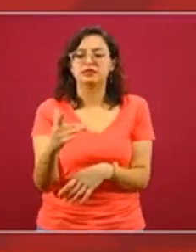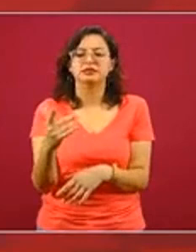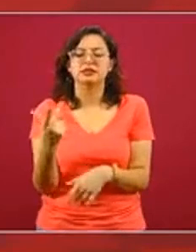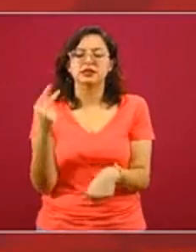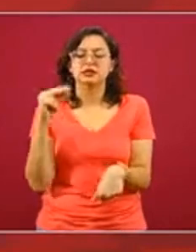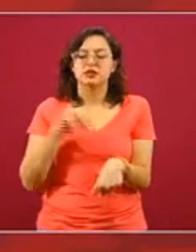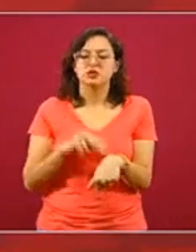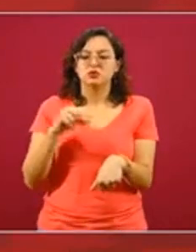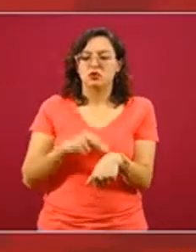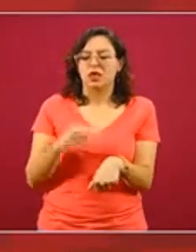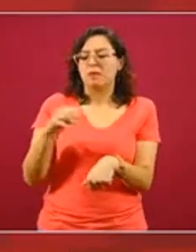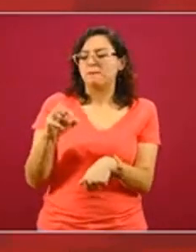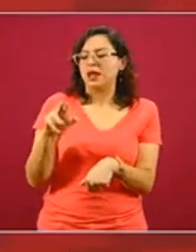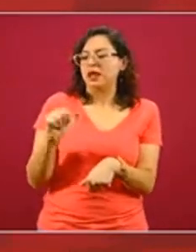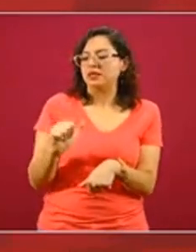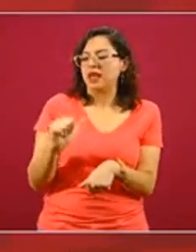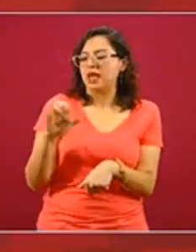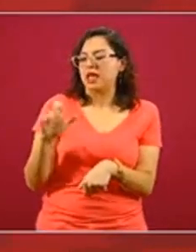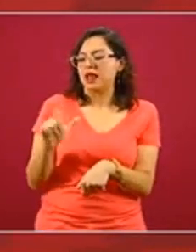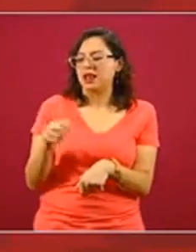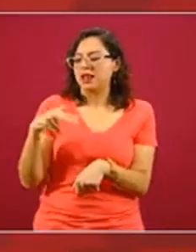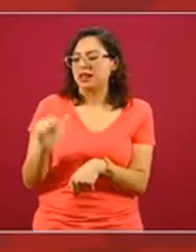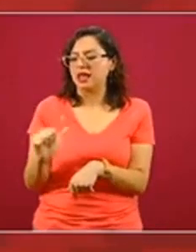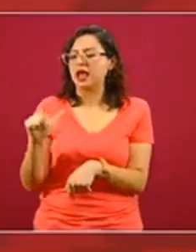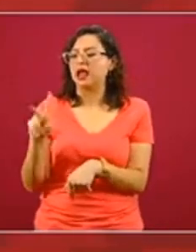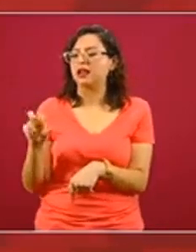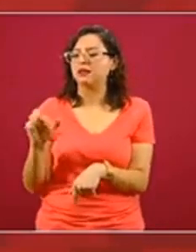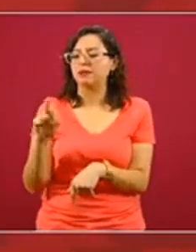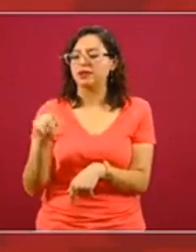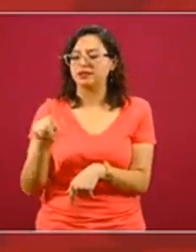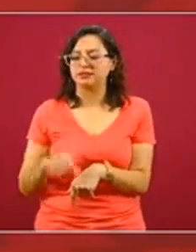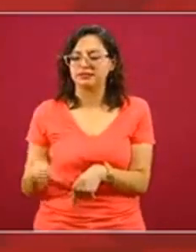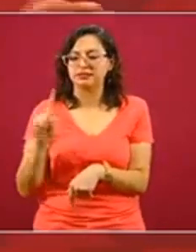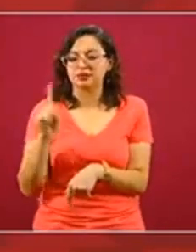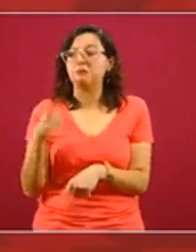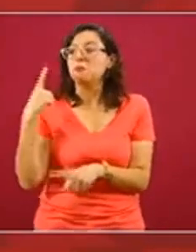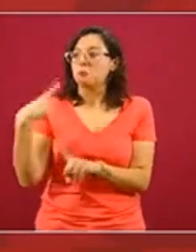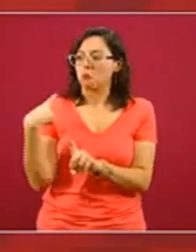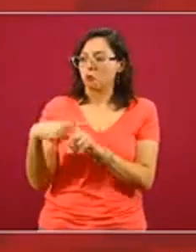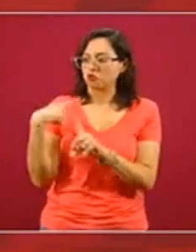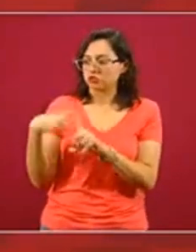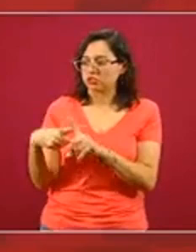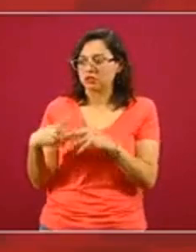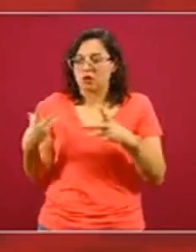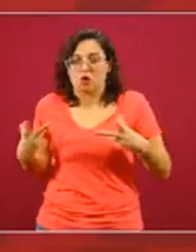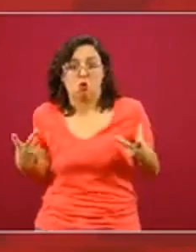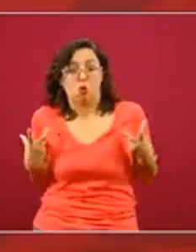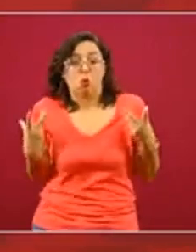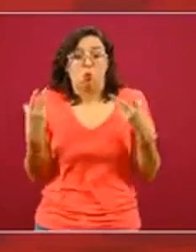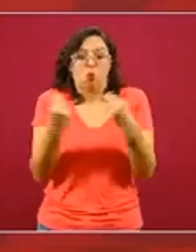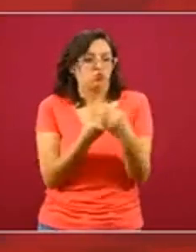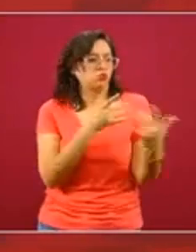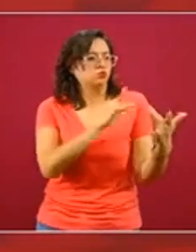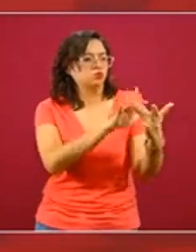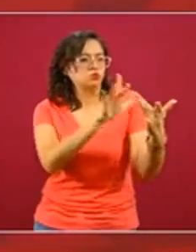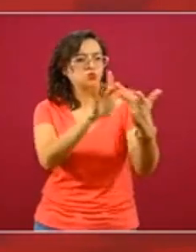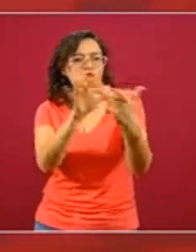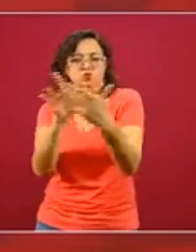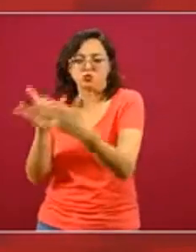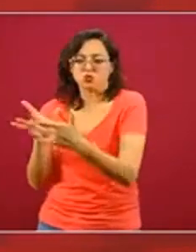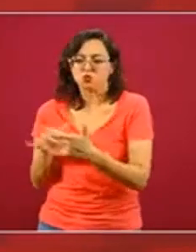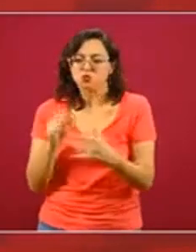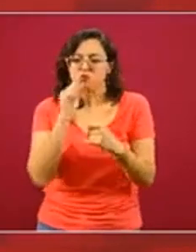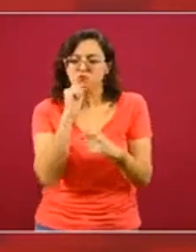Builla, quien ha tenido una actividad muy positiva en vincular a la comunidad científica, pero además en vincularla con este